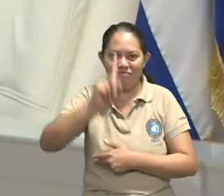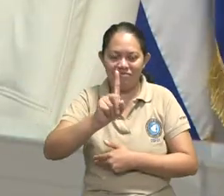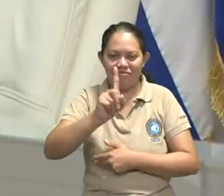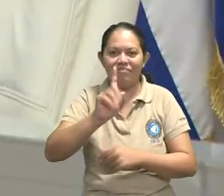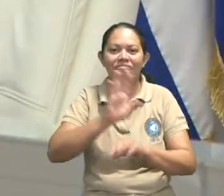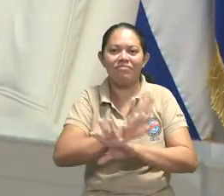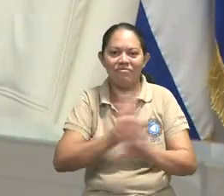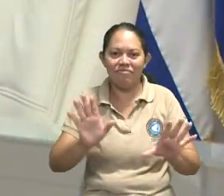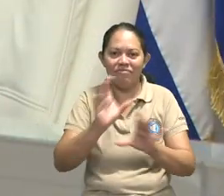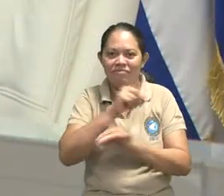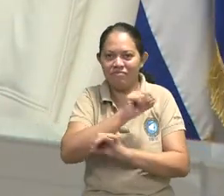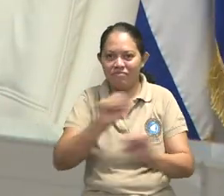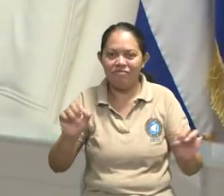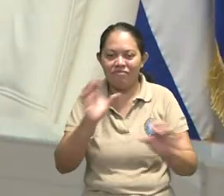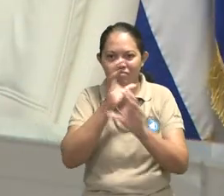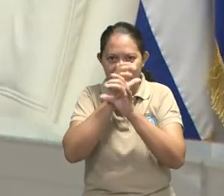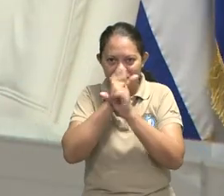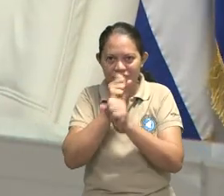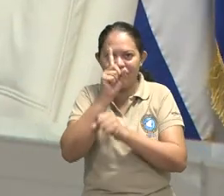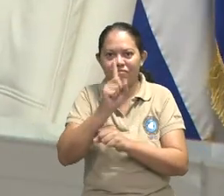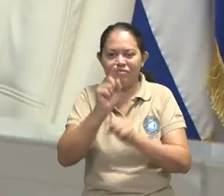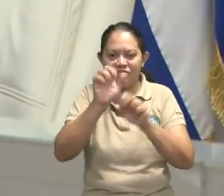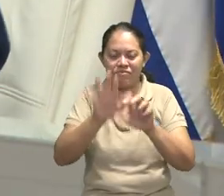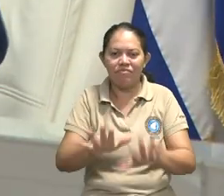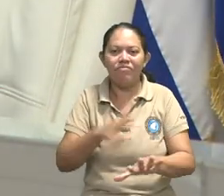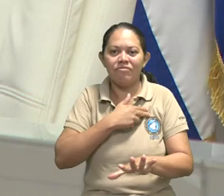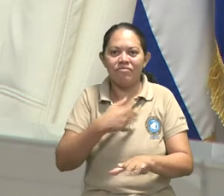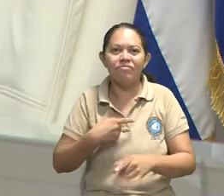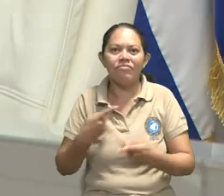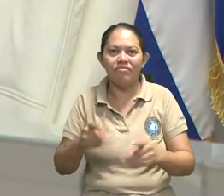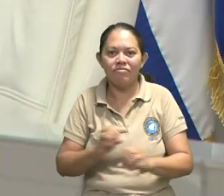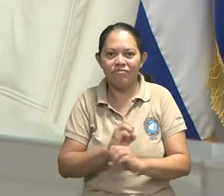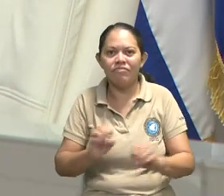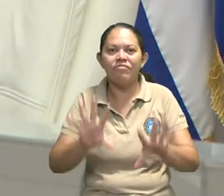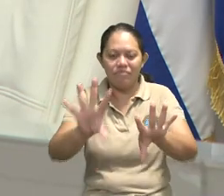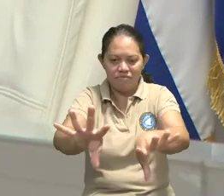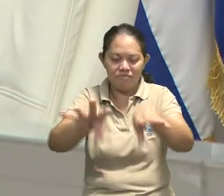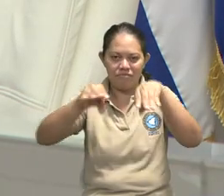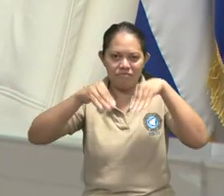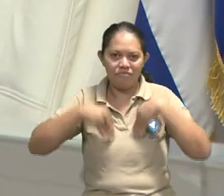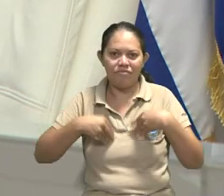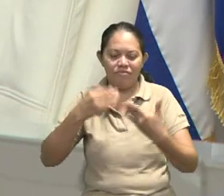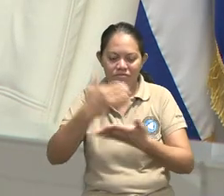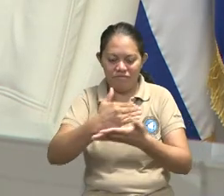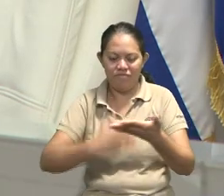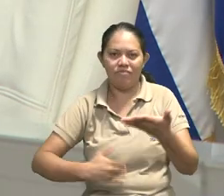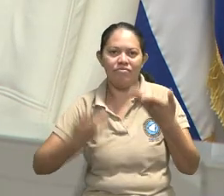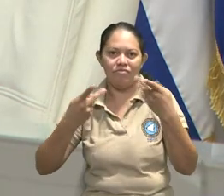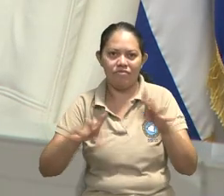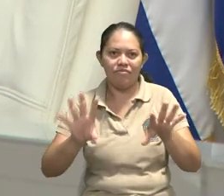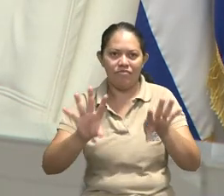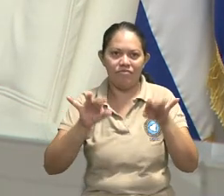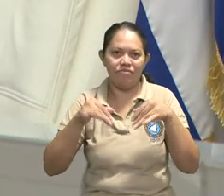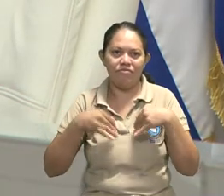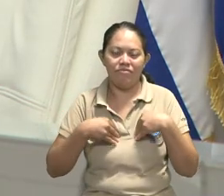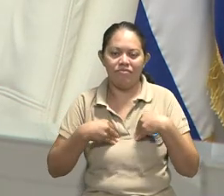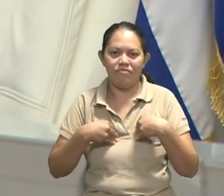Votos a favor, 0 en contra, 0 abstenciones, 0 presentes. Se aprueba en lo general el